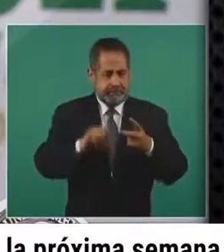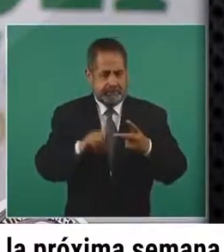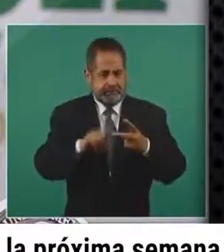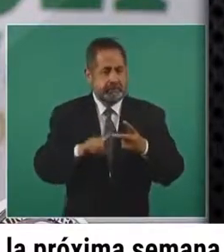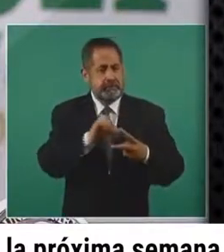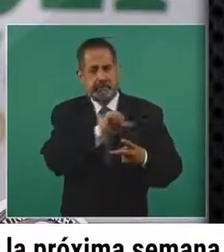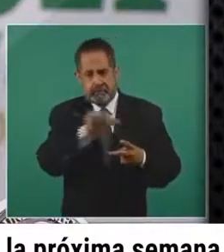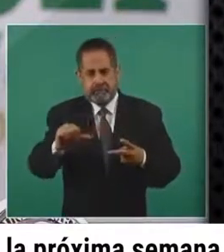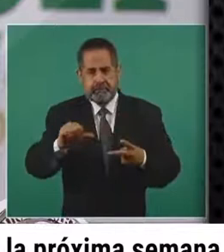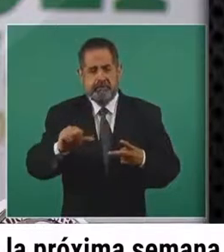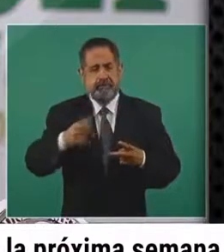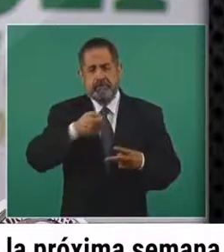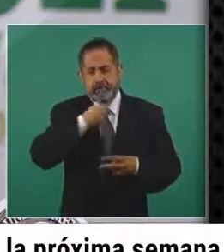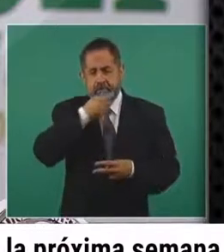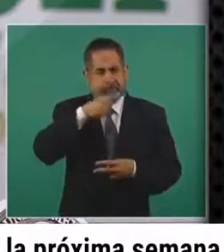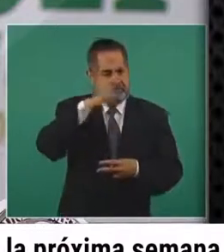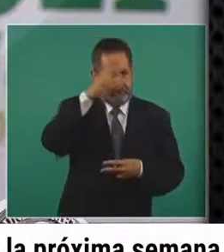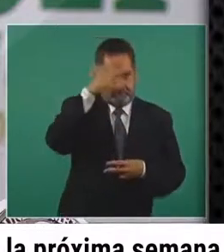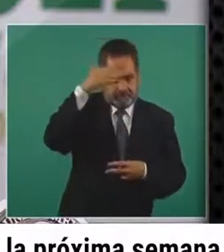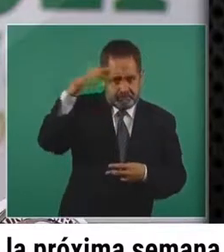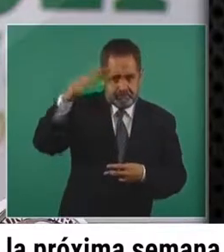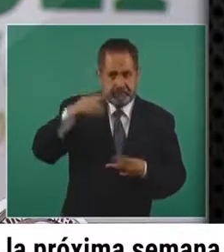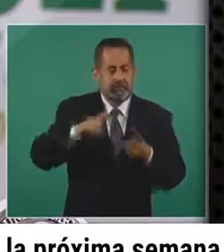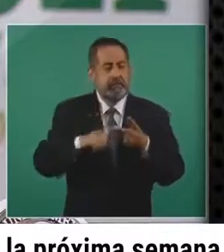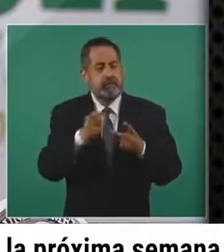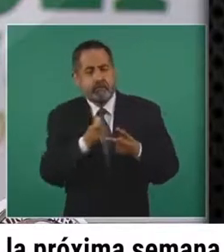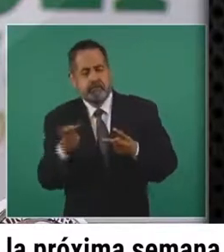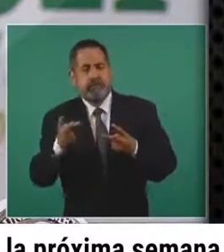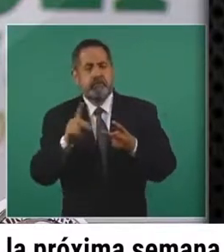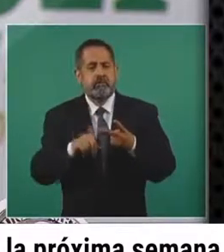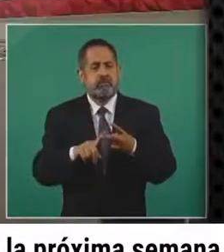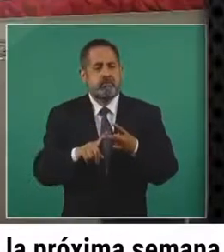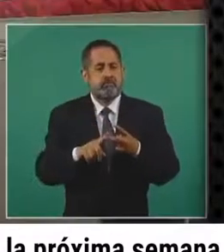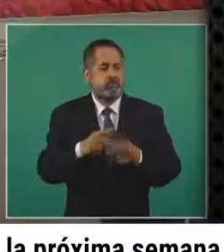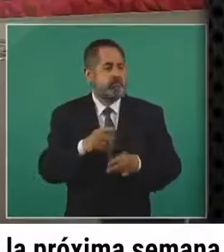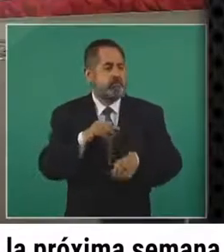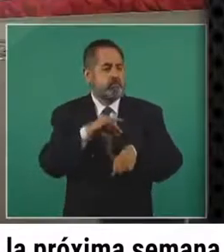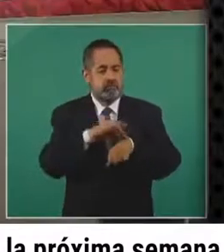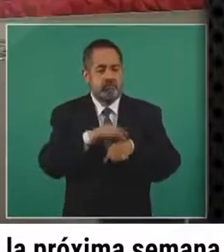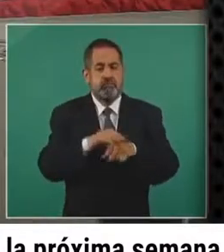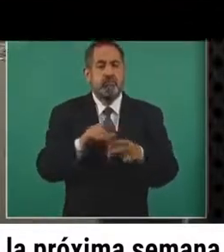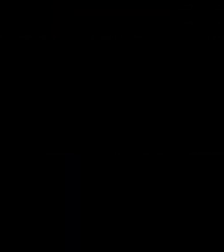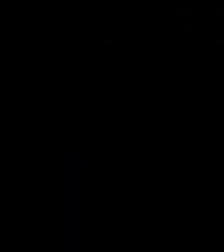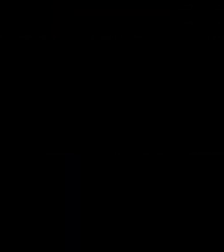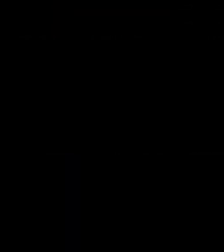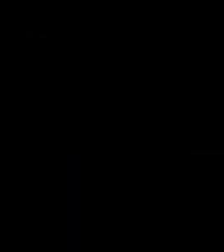50 a 59 años en mayo, así como por los recientes arribos de vacunas a México.